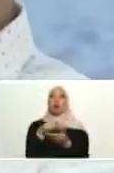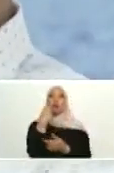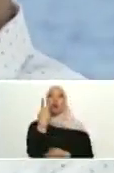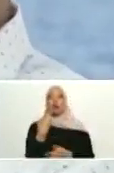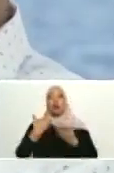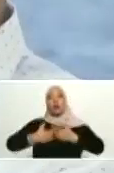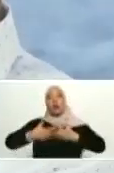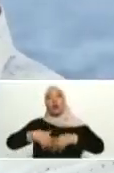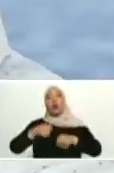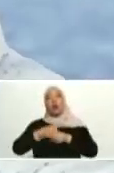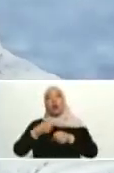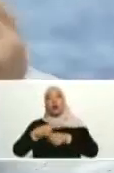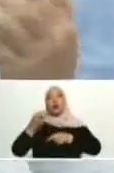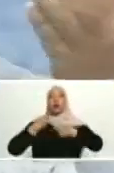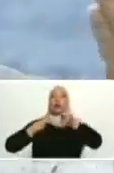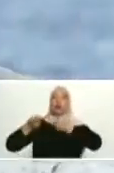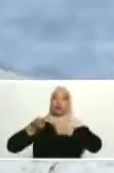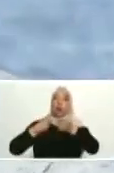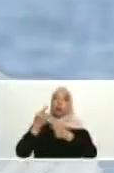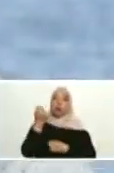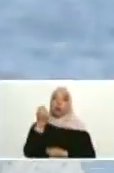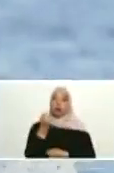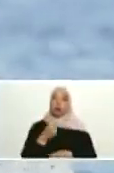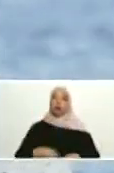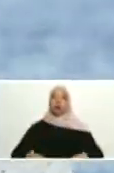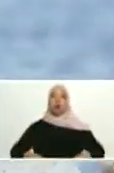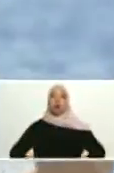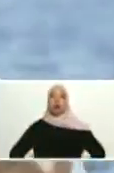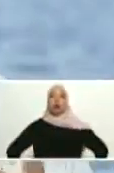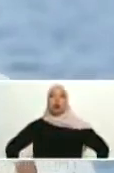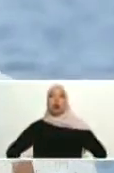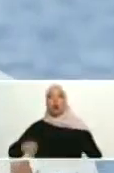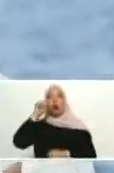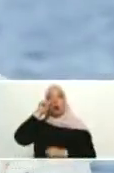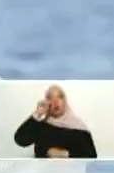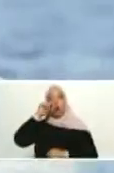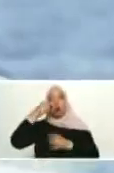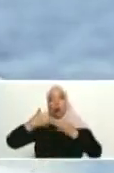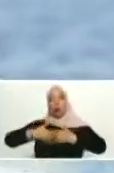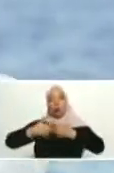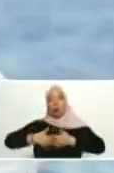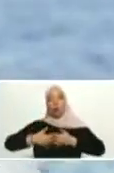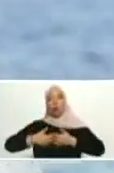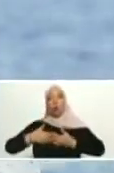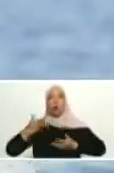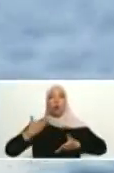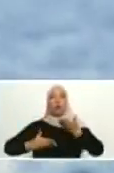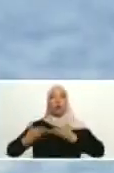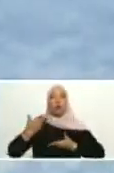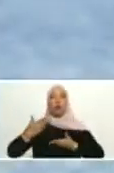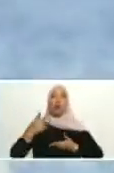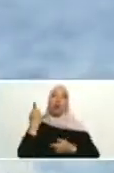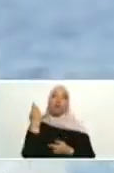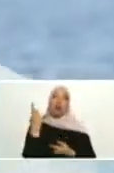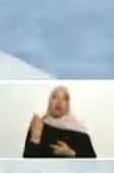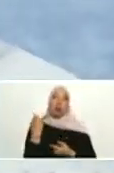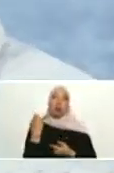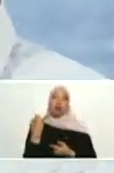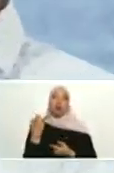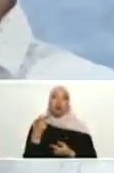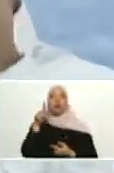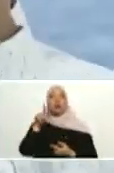motores fundamentales para la economía, como son el turismo y el emprendimiento. Pero hay un motor que no es solo de la